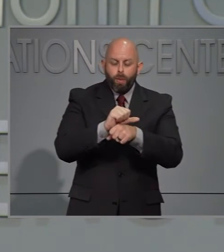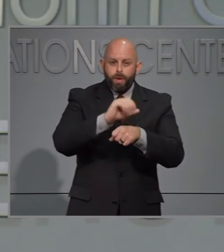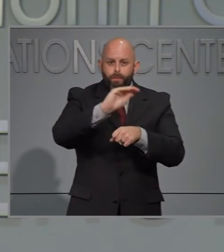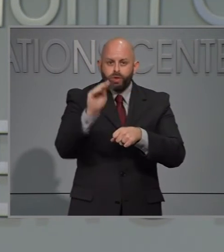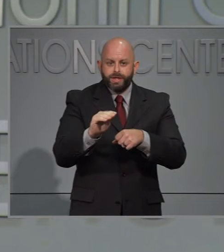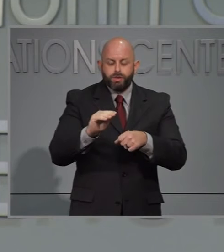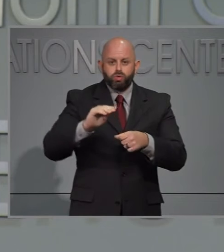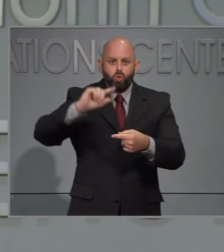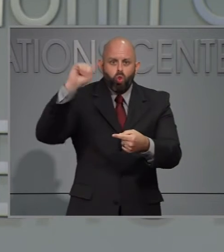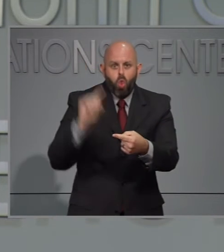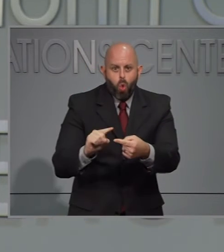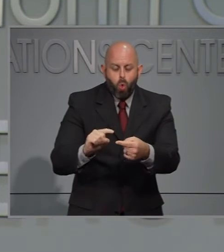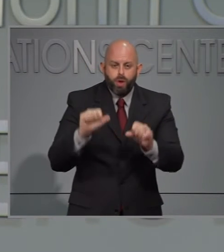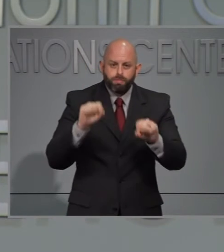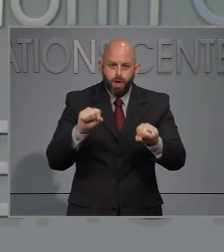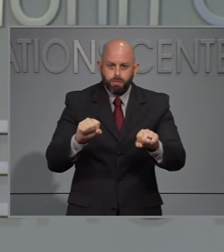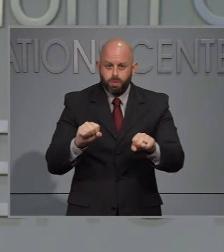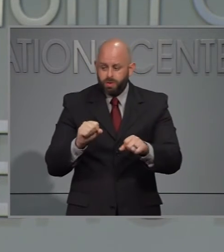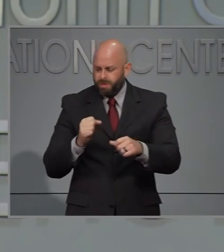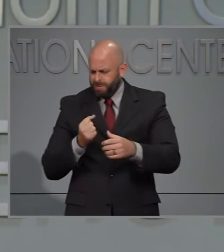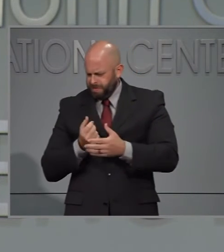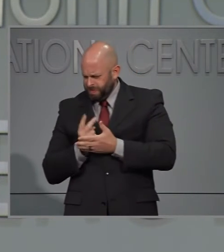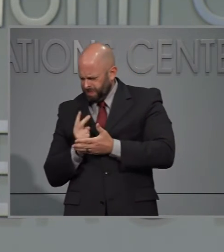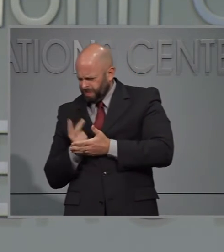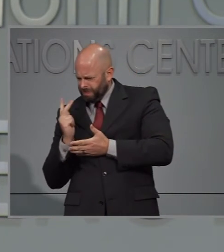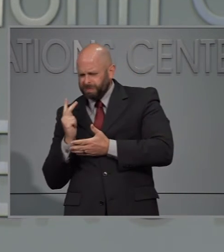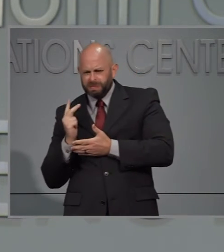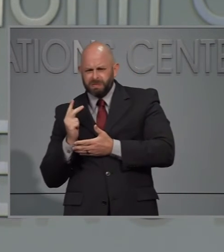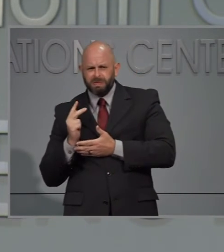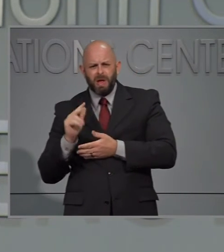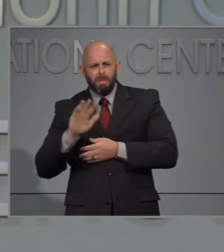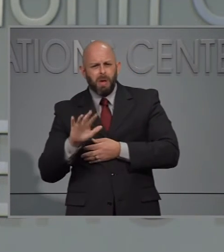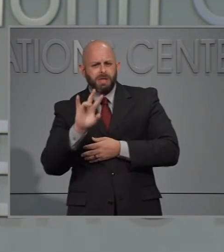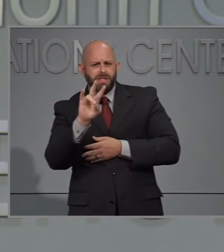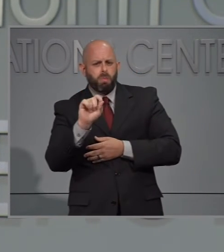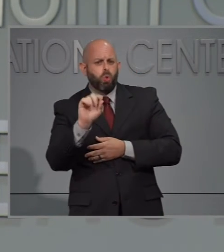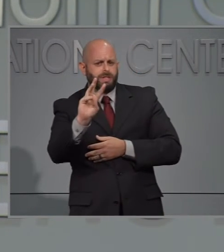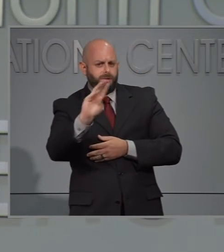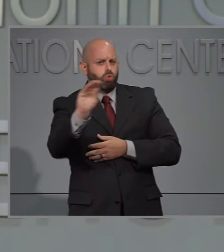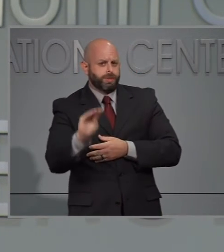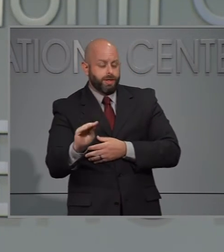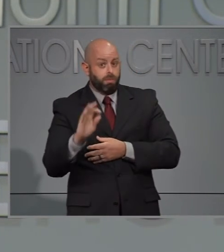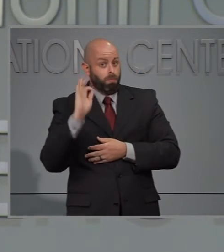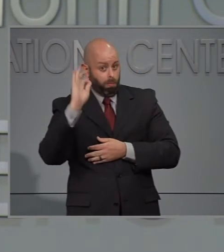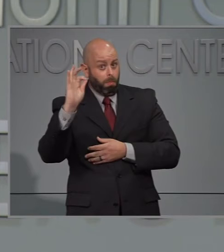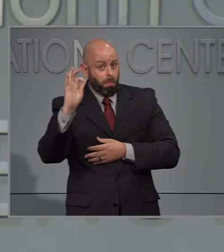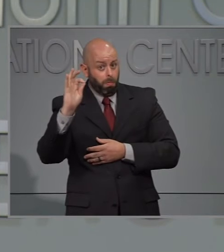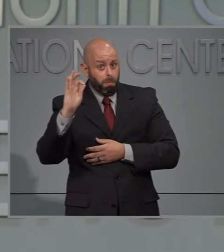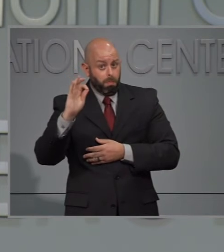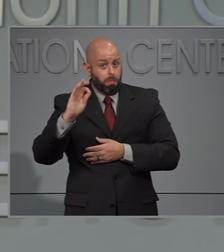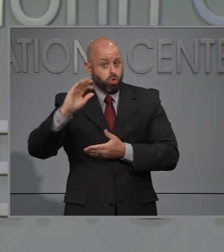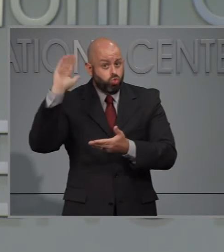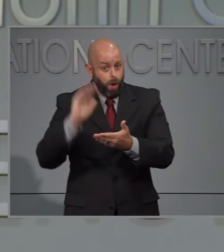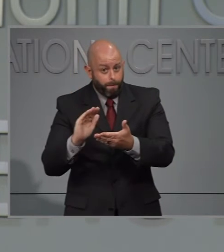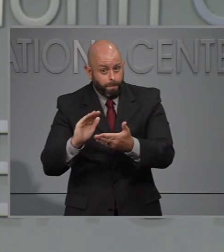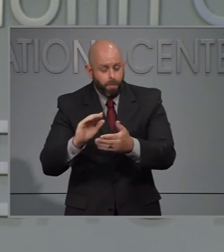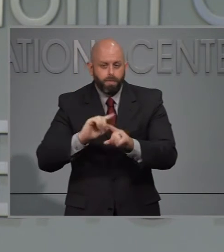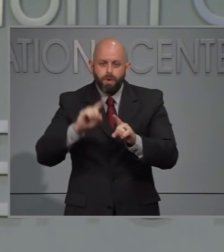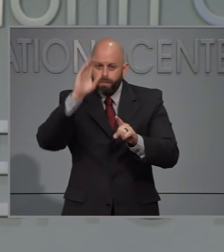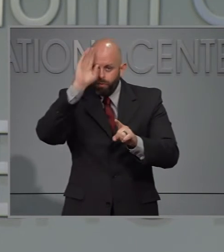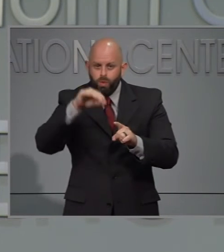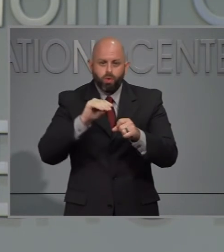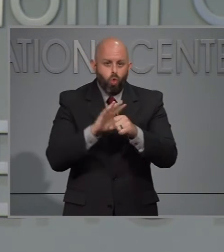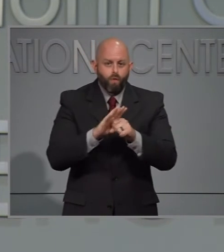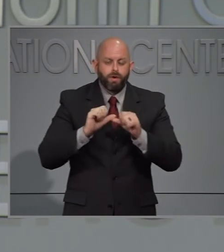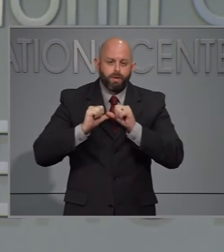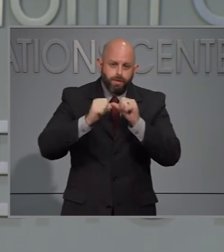de semanas nosotros sabemos, sin embargo, que esta pandemia está continuando con furia